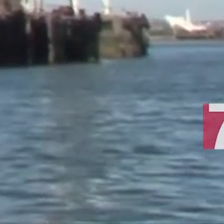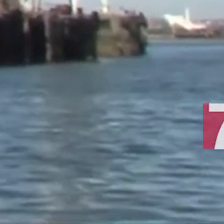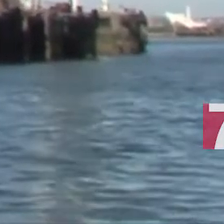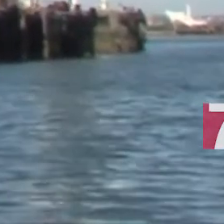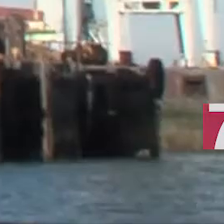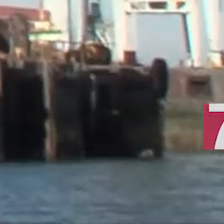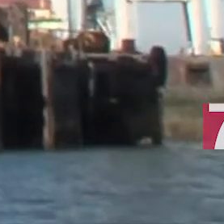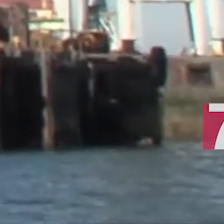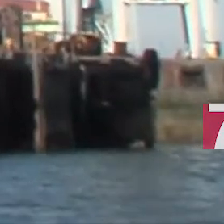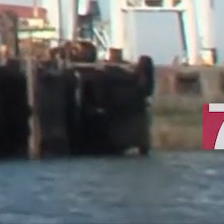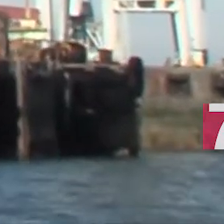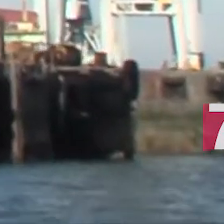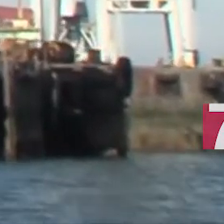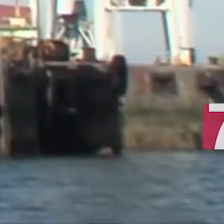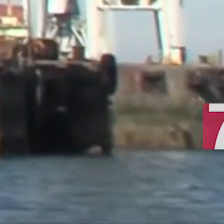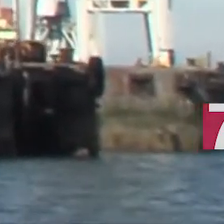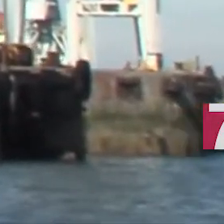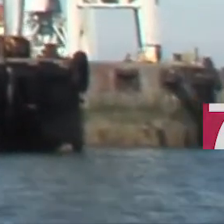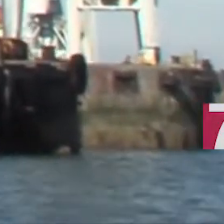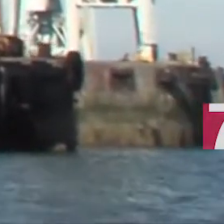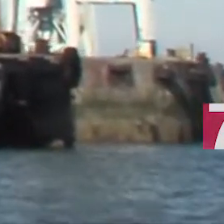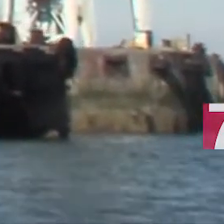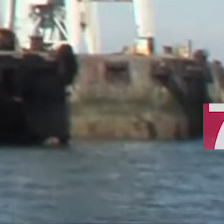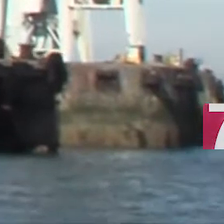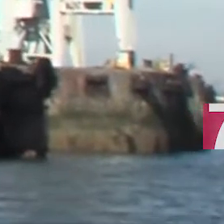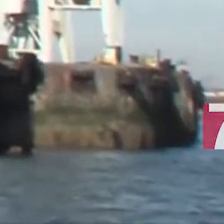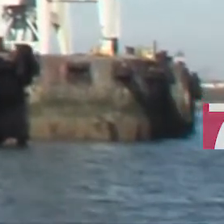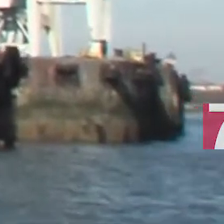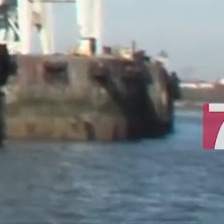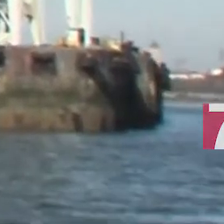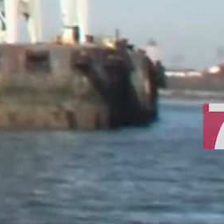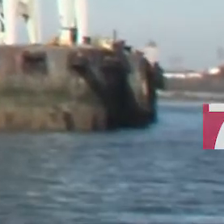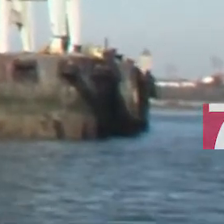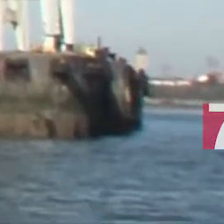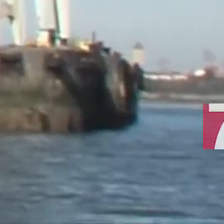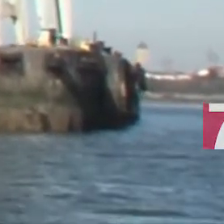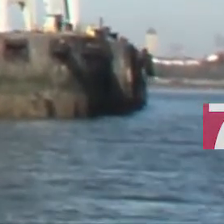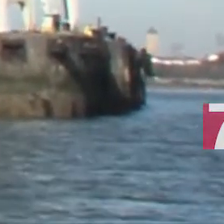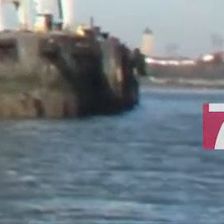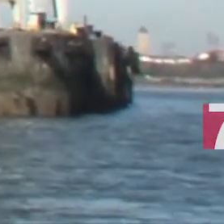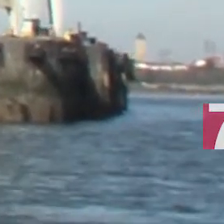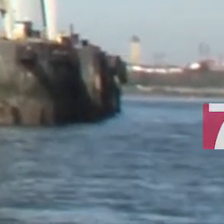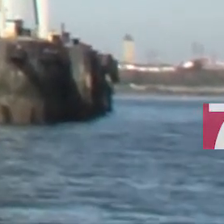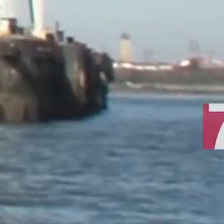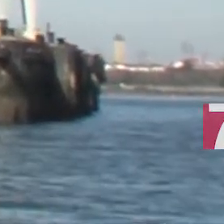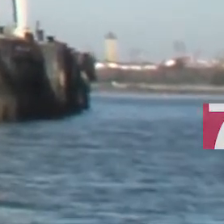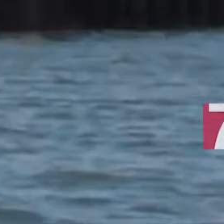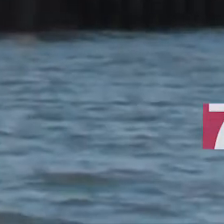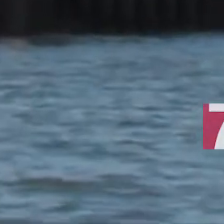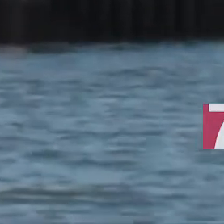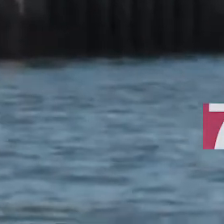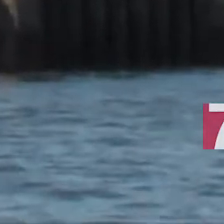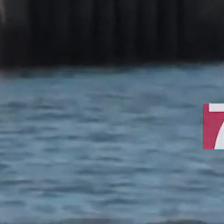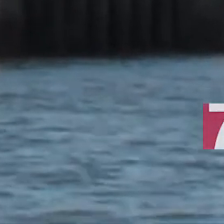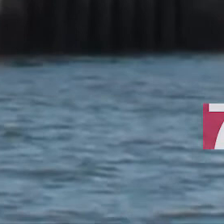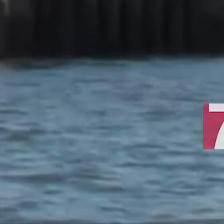hay elementos que en su momento pudieron ser frecuentes y comunes pero que hoy quedan en